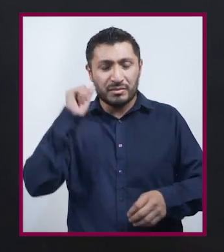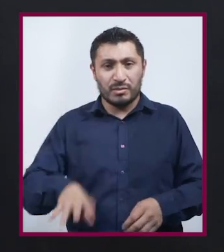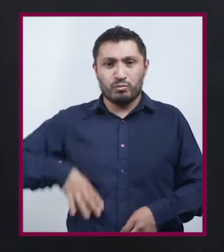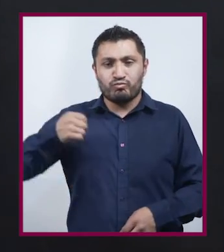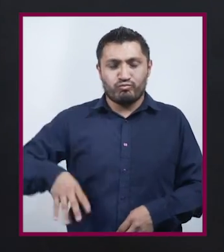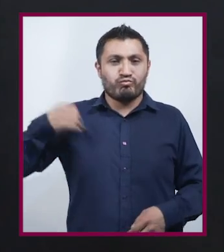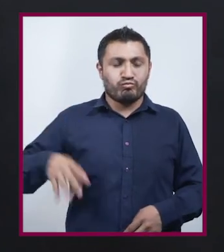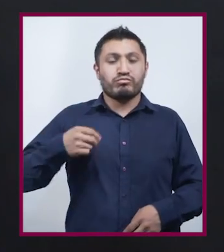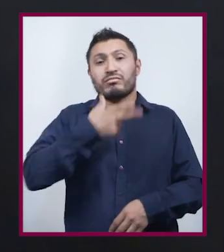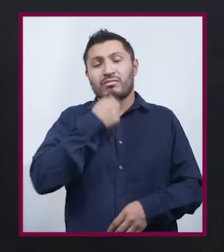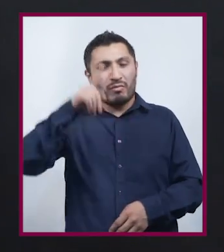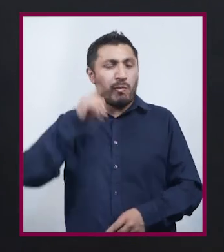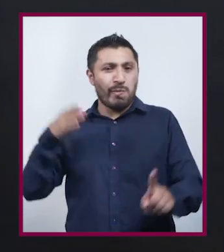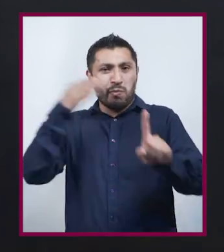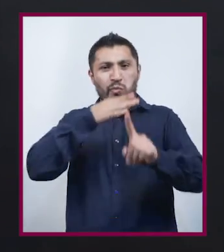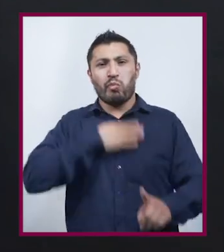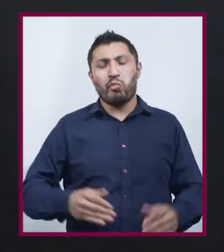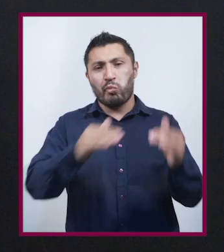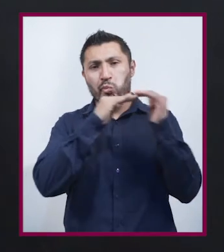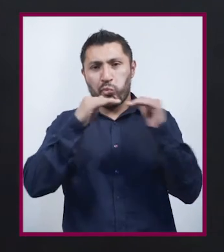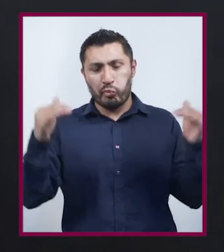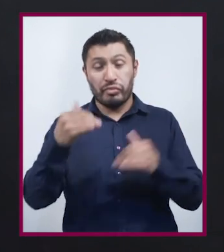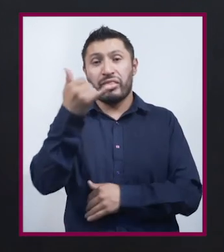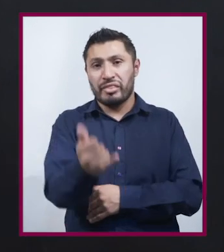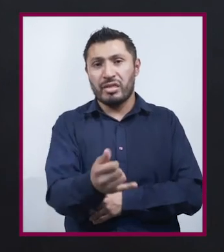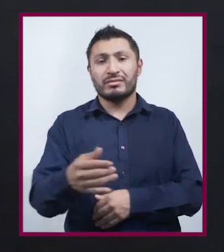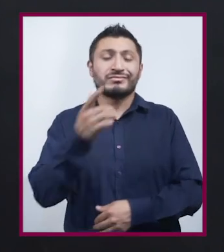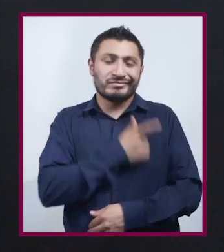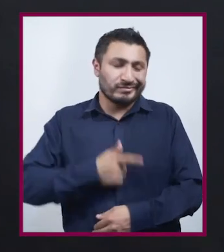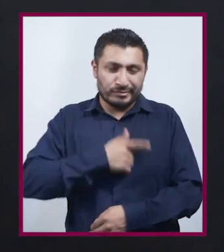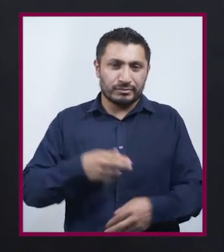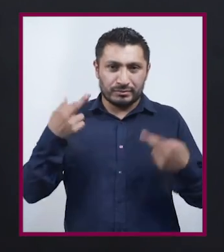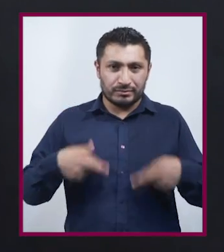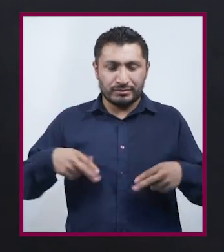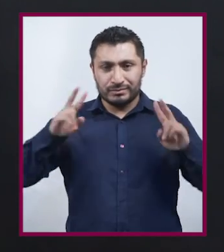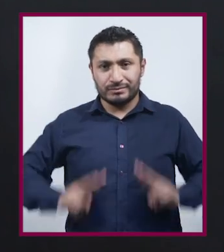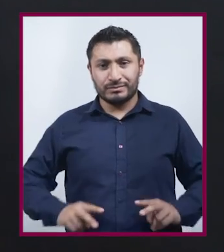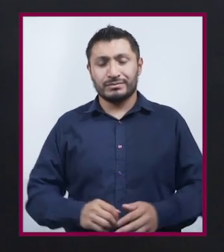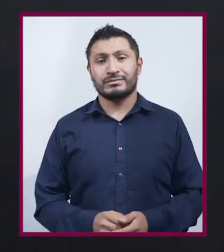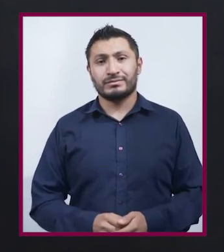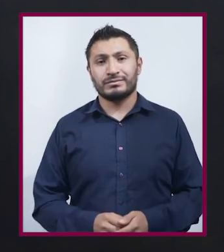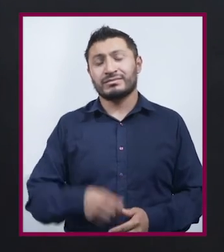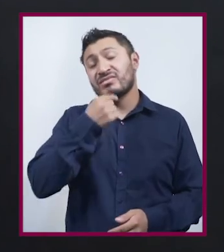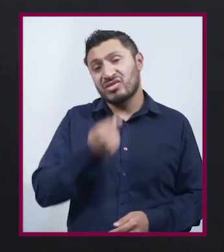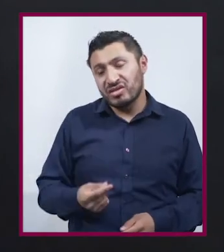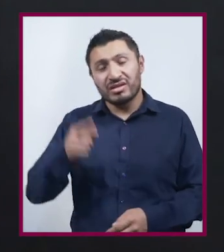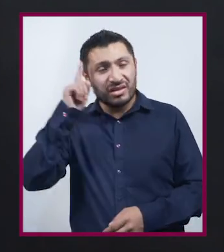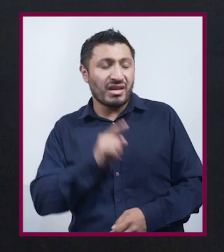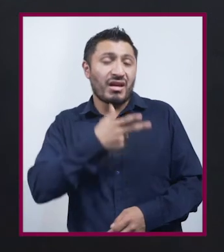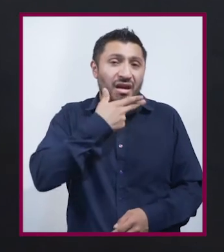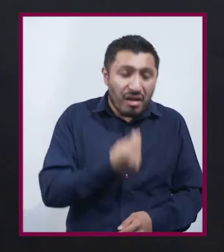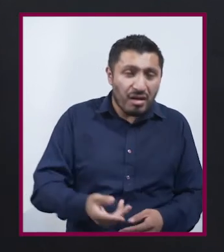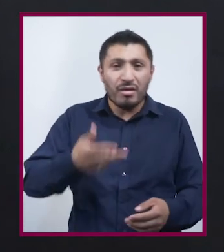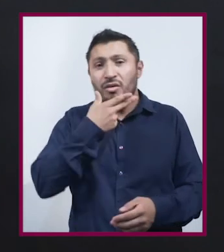la lucha de hombres y mujeres por la justicia, la igualdad y por supuesto la comodidad. Ya sean niños,